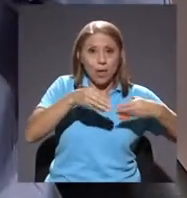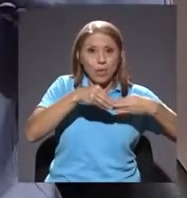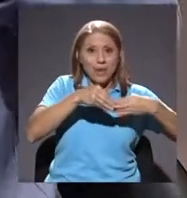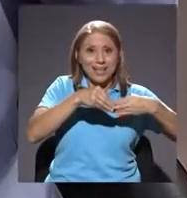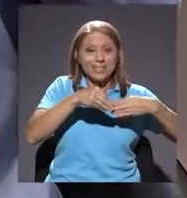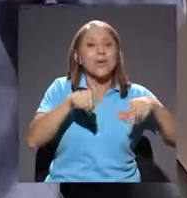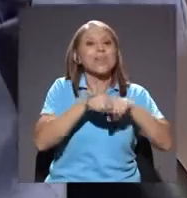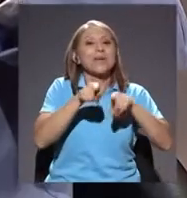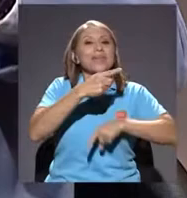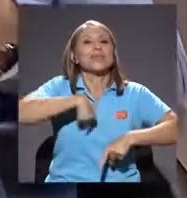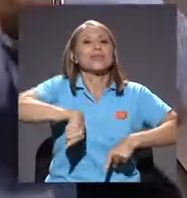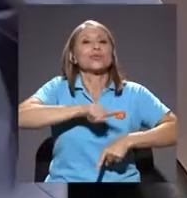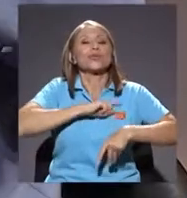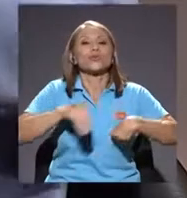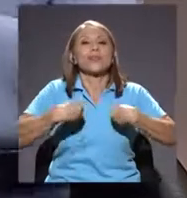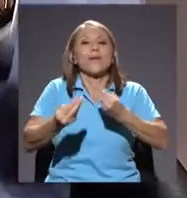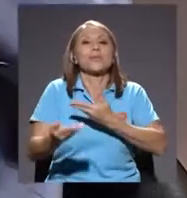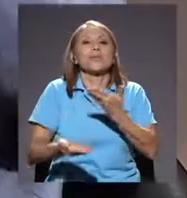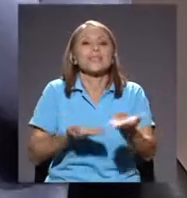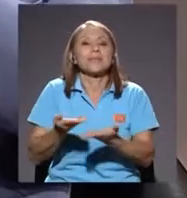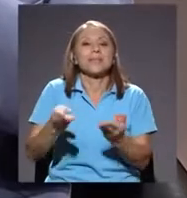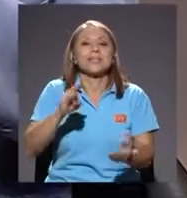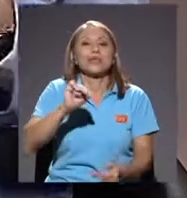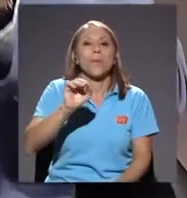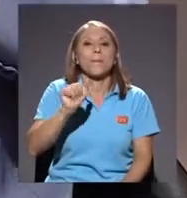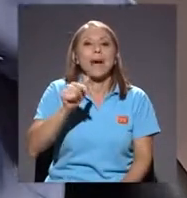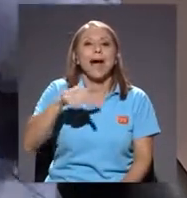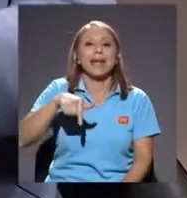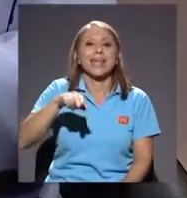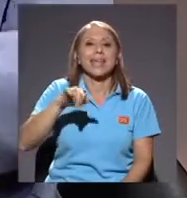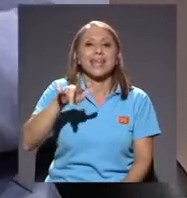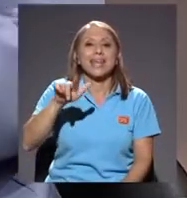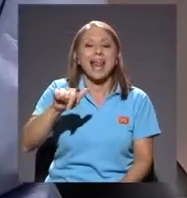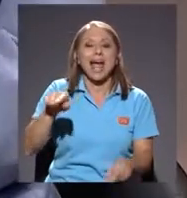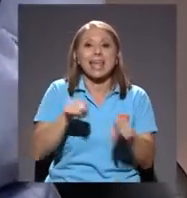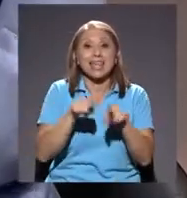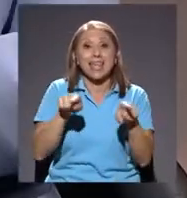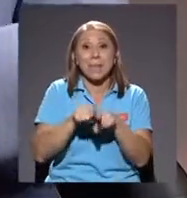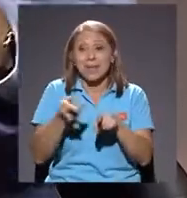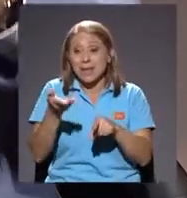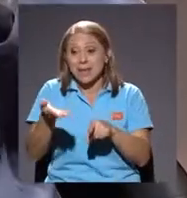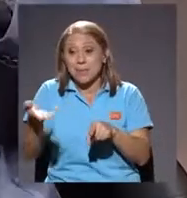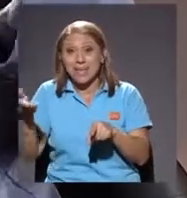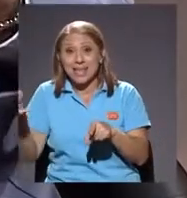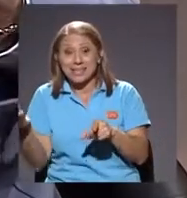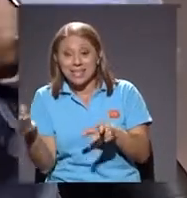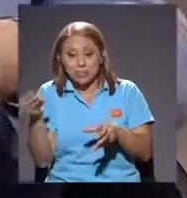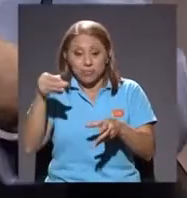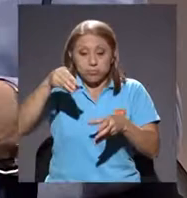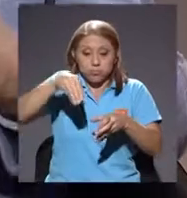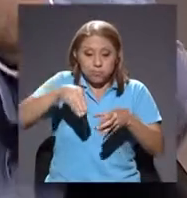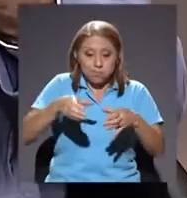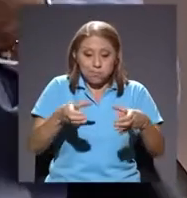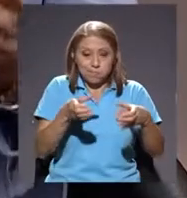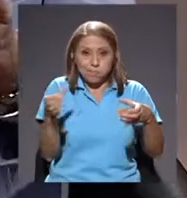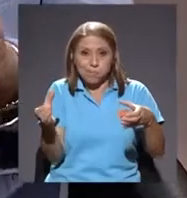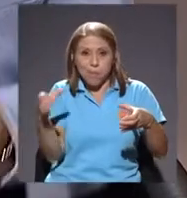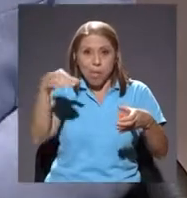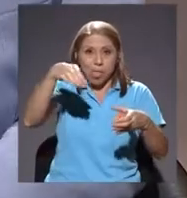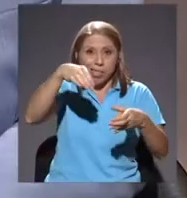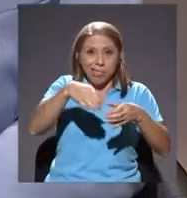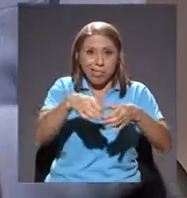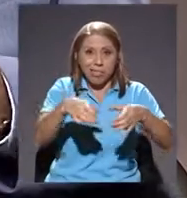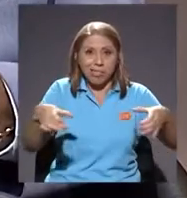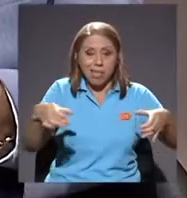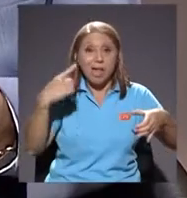asta de maquila y de meter las piezas para que un industrial costarricense pueda exportar o pueda competir en el